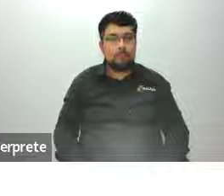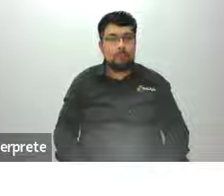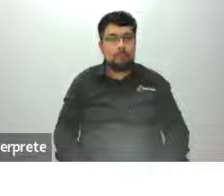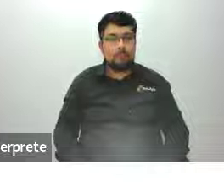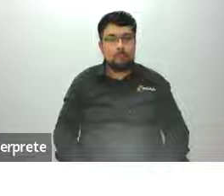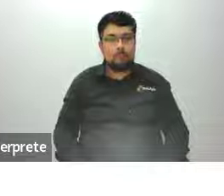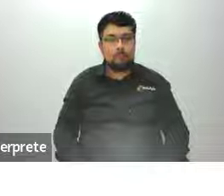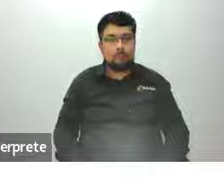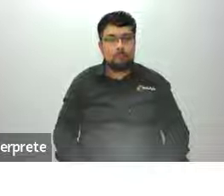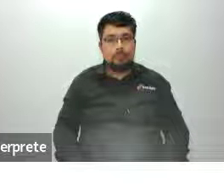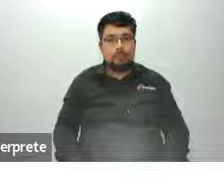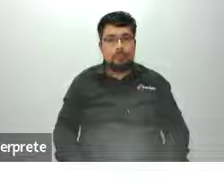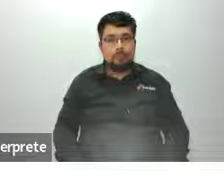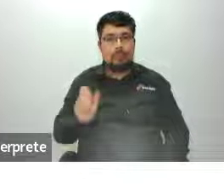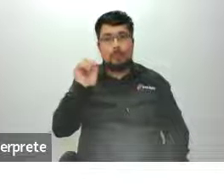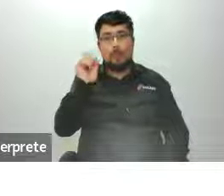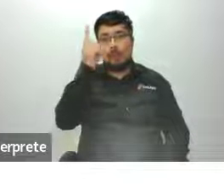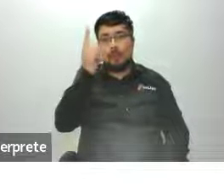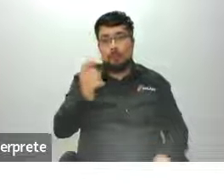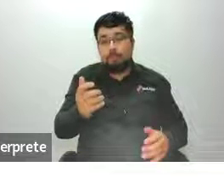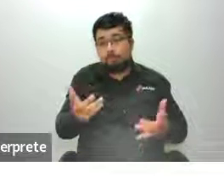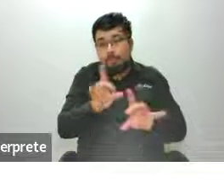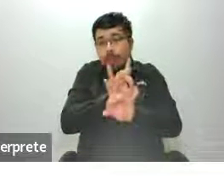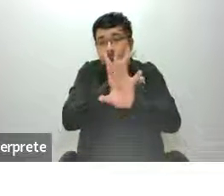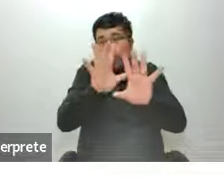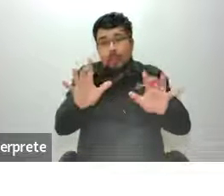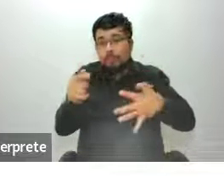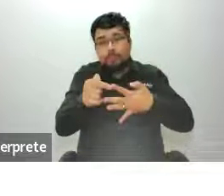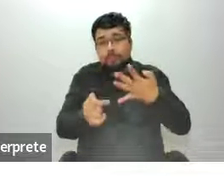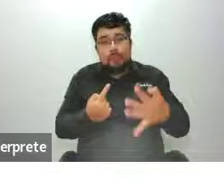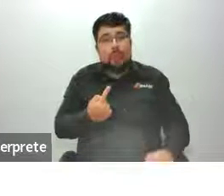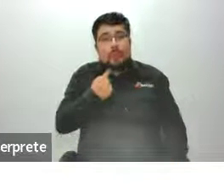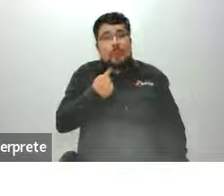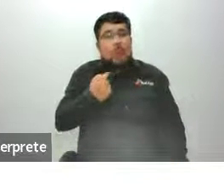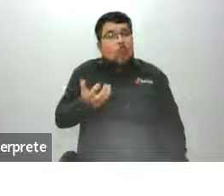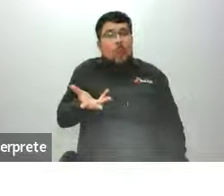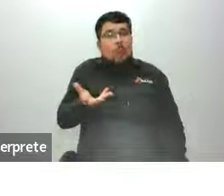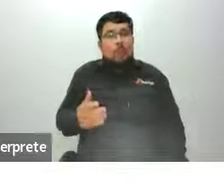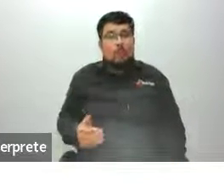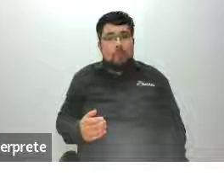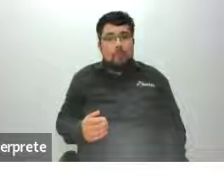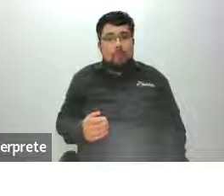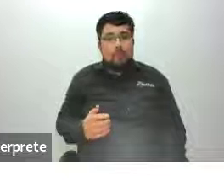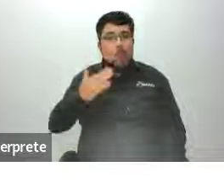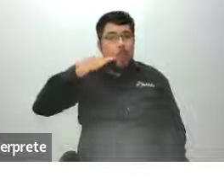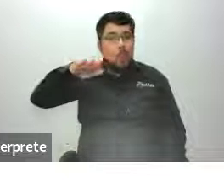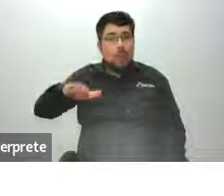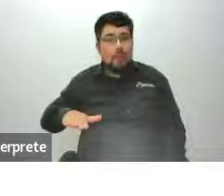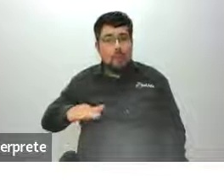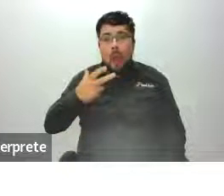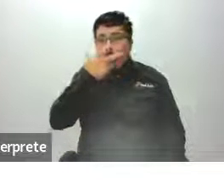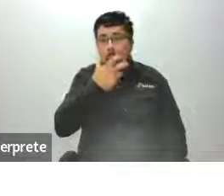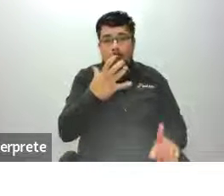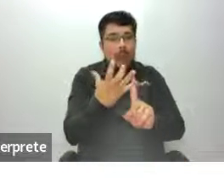primero tener muy claro sus consecuencias. Un niño que ha sido privado lingüísticamente, sí o sí, va a tener